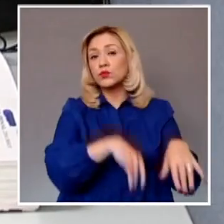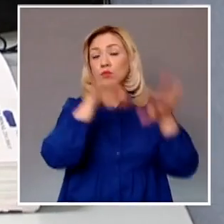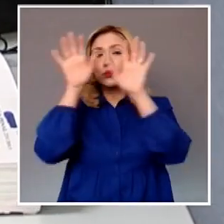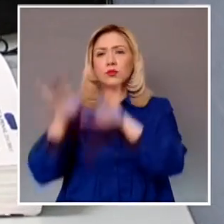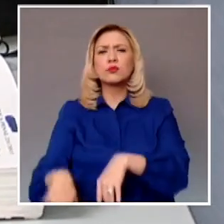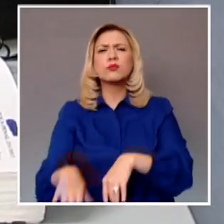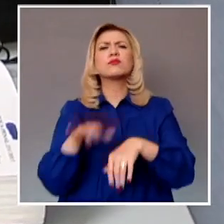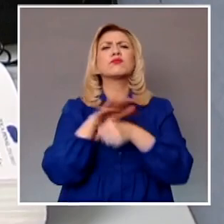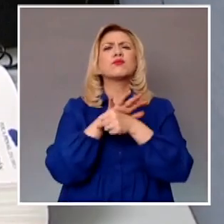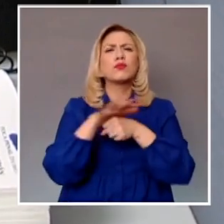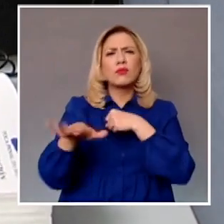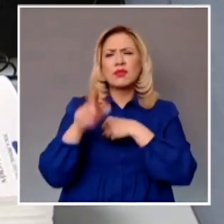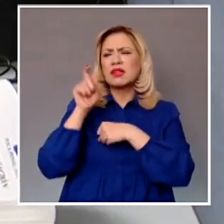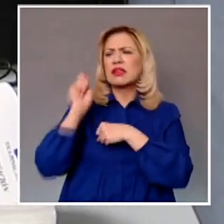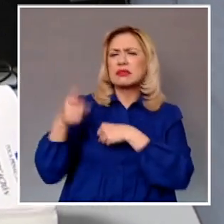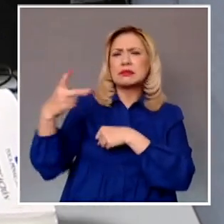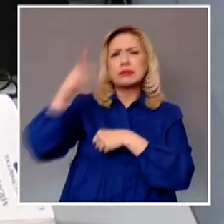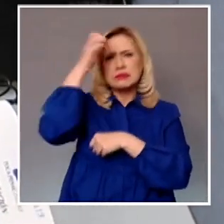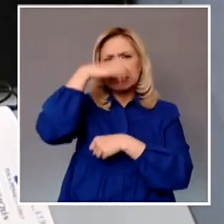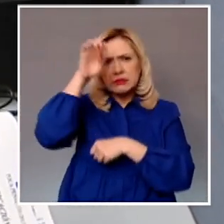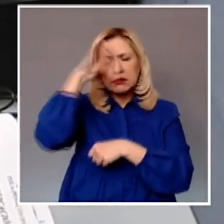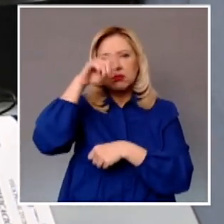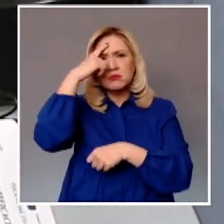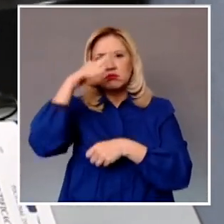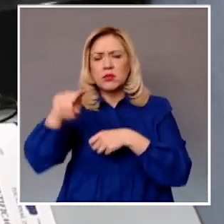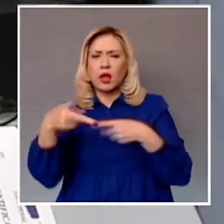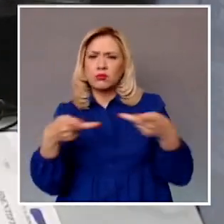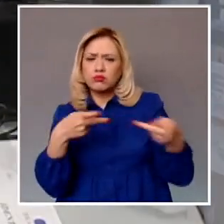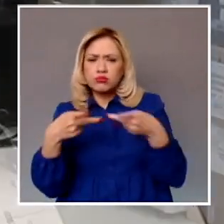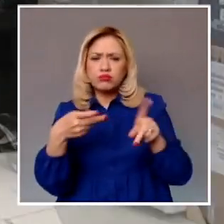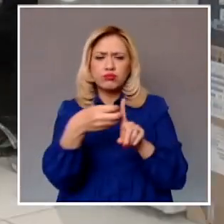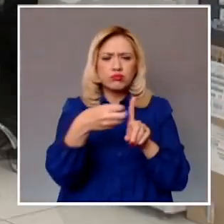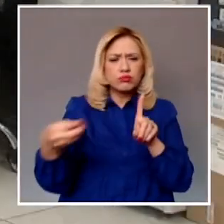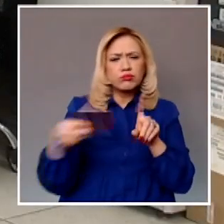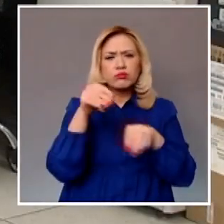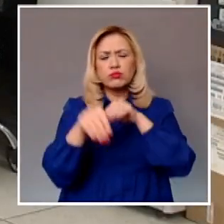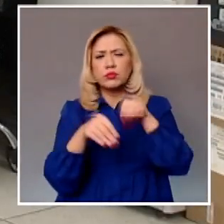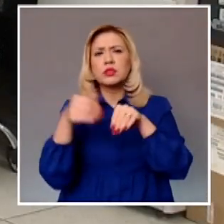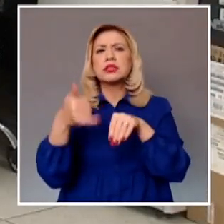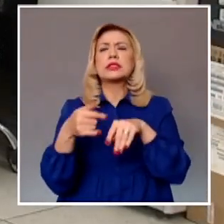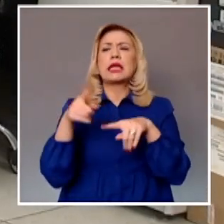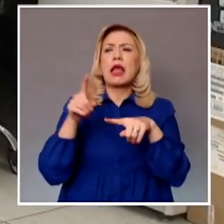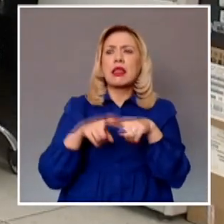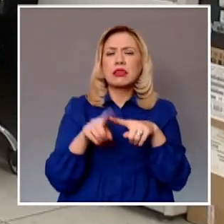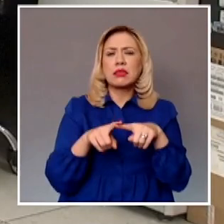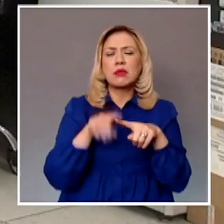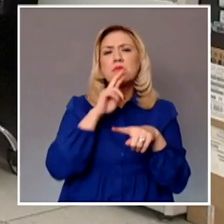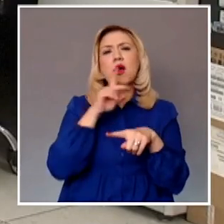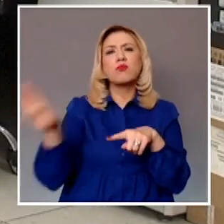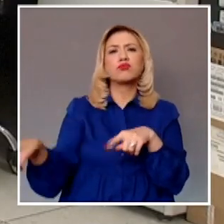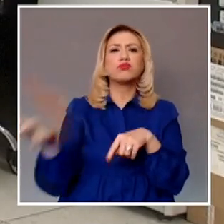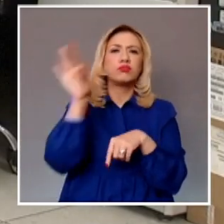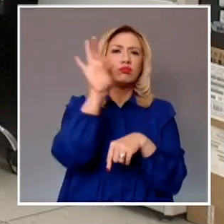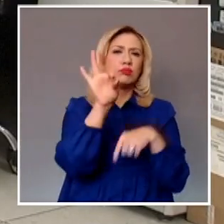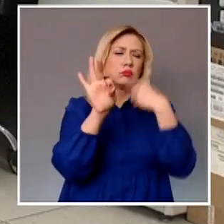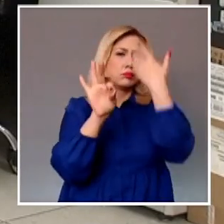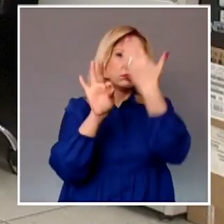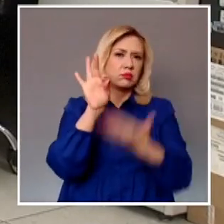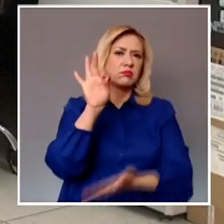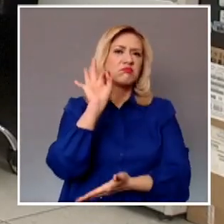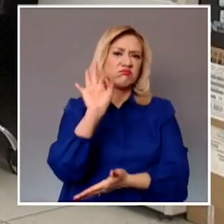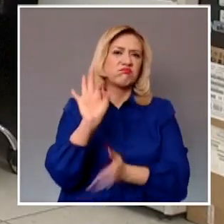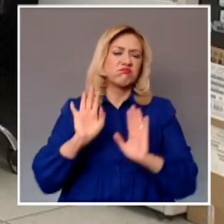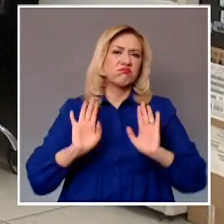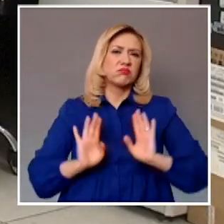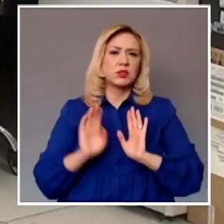en materia de planeación y organización y definir el perfil de quien debe integrar el Consejo y uno más con su plan de trabajo. La